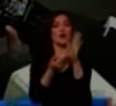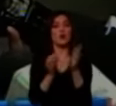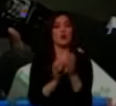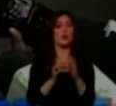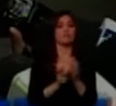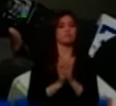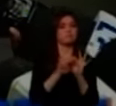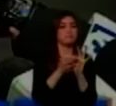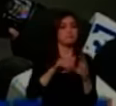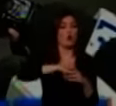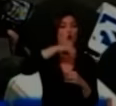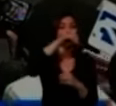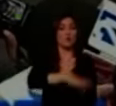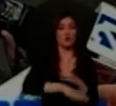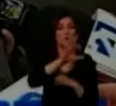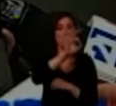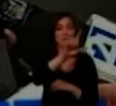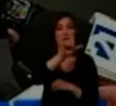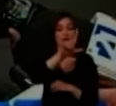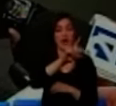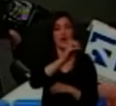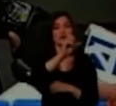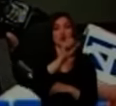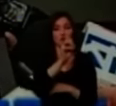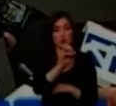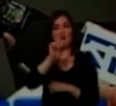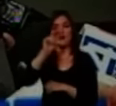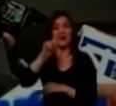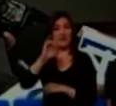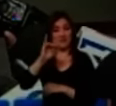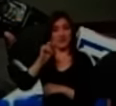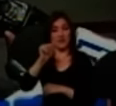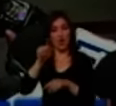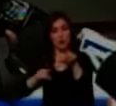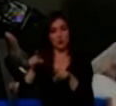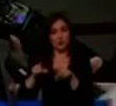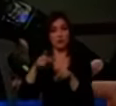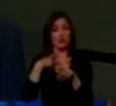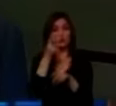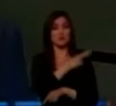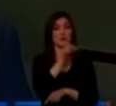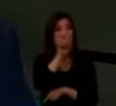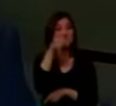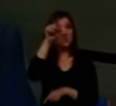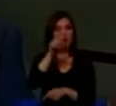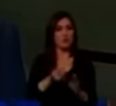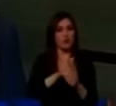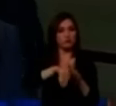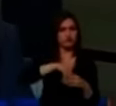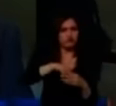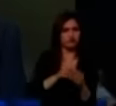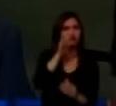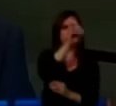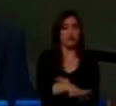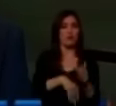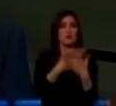la Andina y a las otras universidades. No lo podía dar los números exactos de cada una de las universidades, pero son algunos millones. Desconoce la autonomía